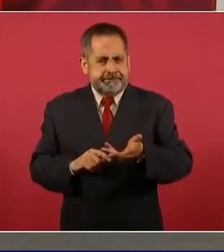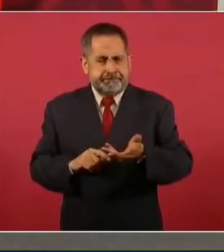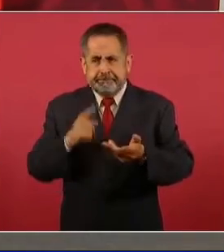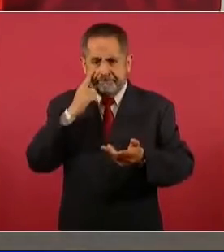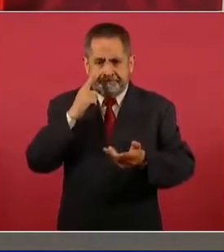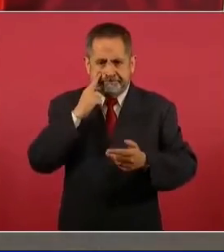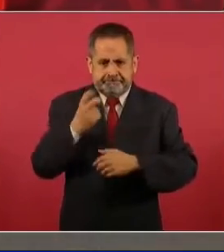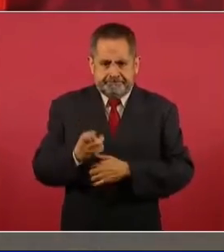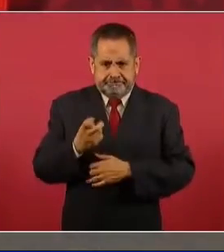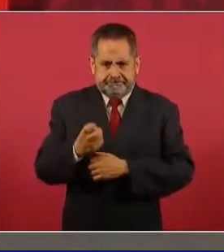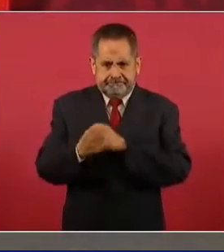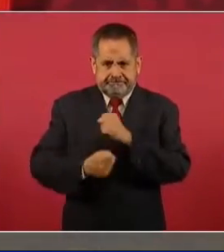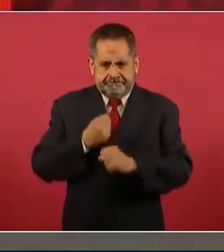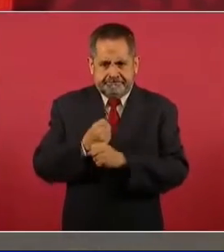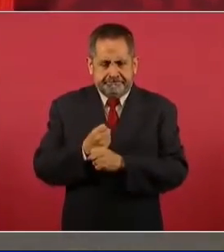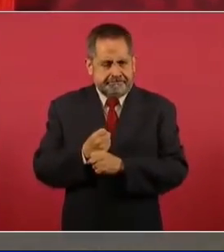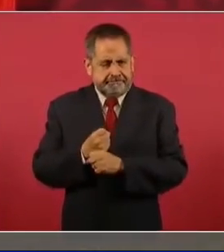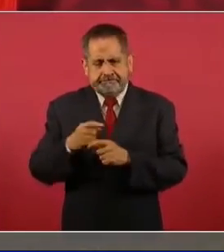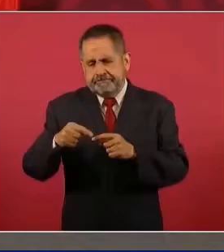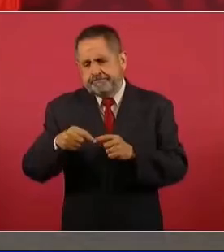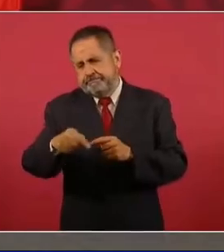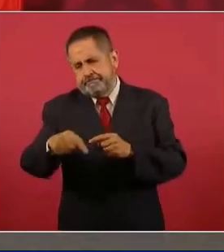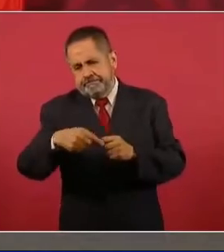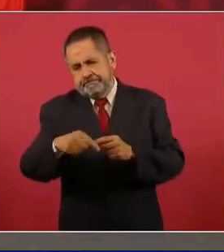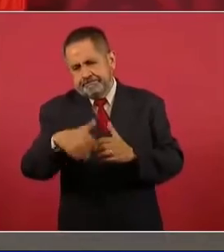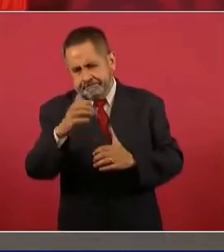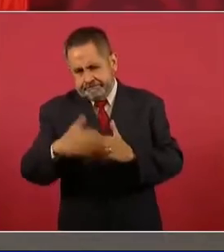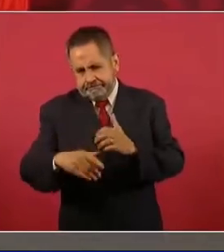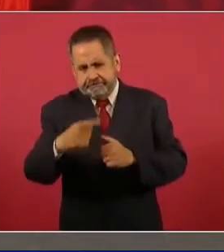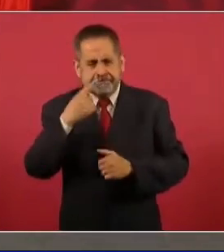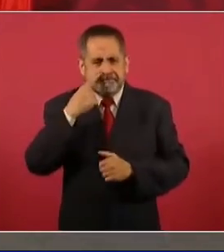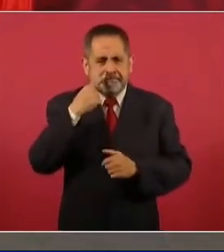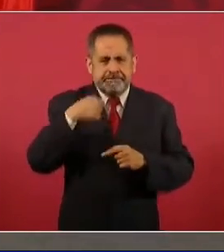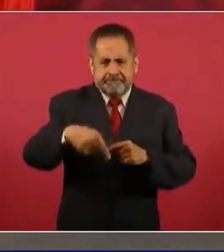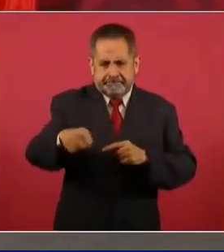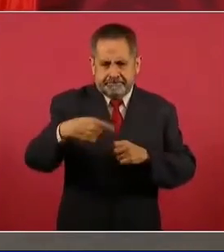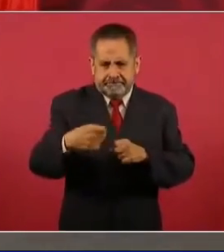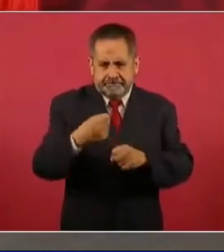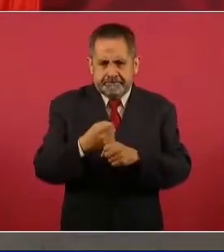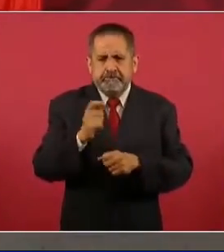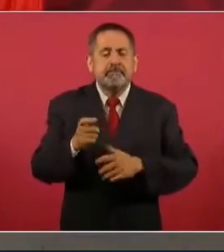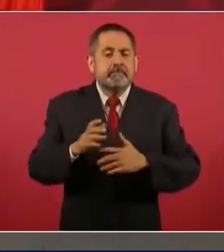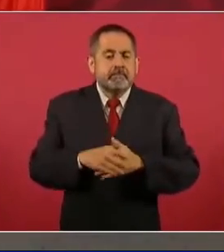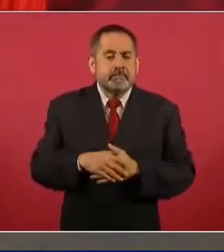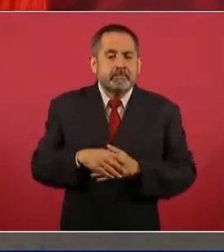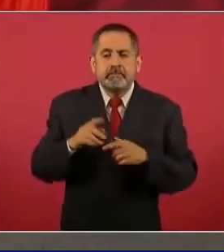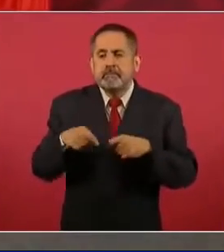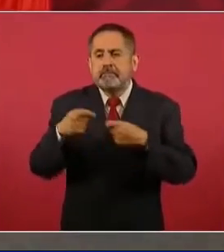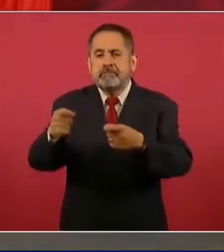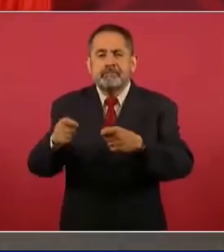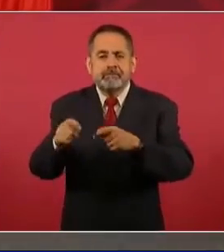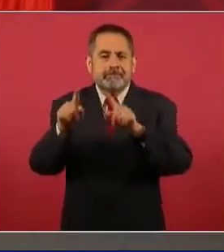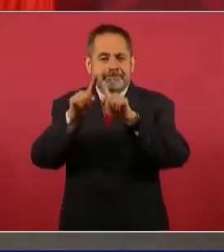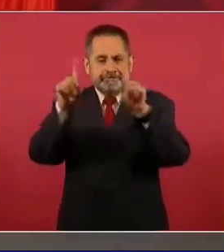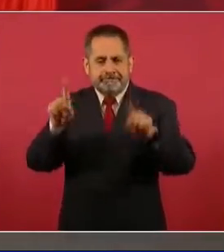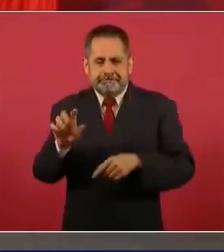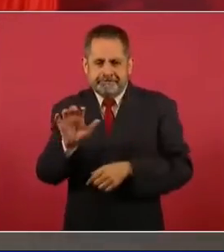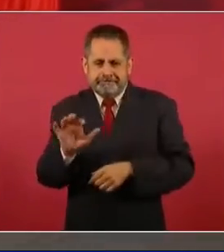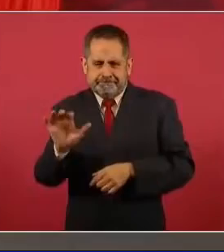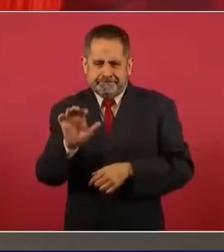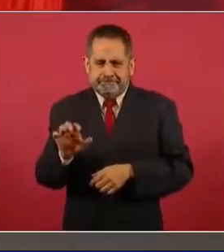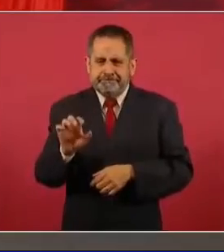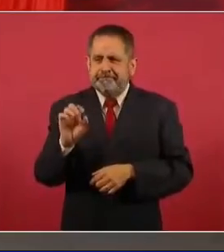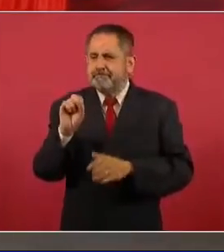año, ya finales, porque implica tener los cajeros,